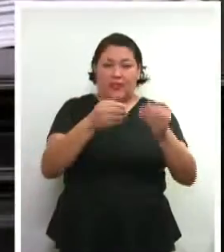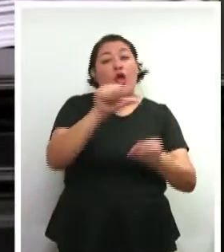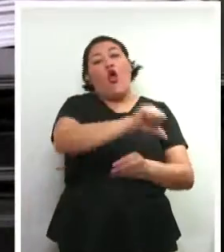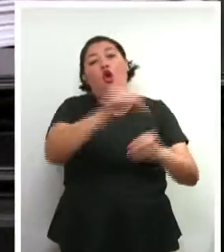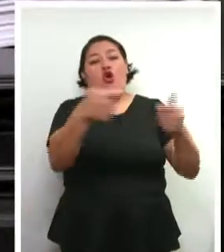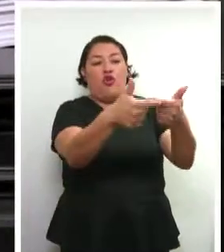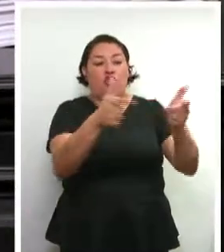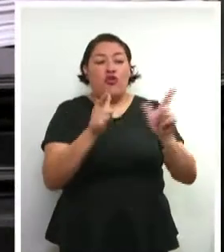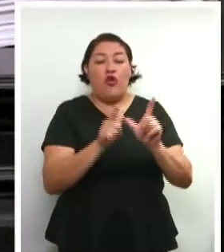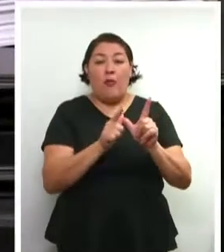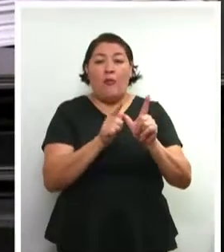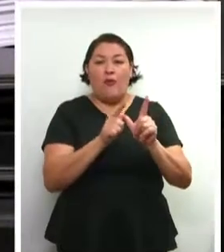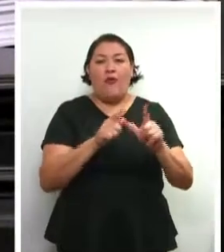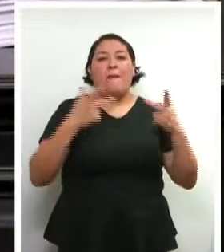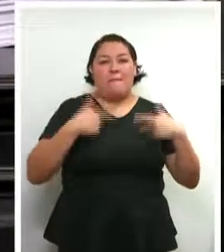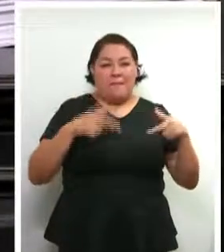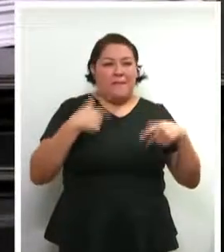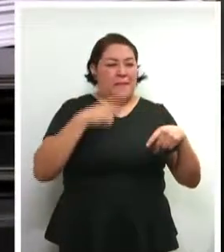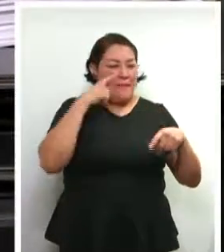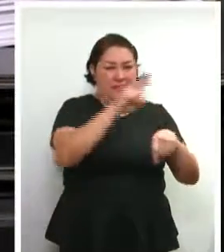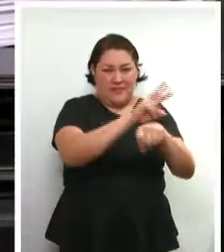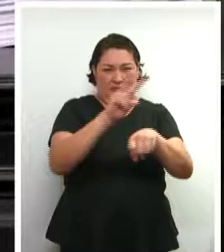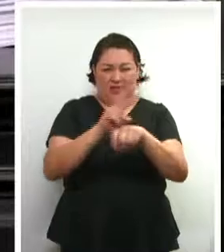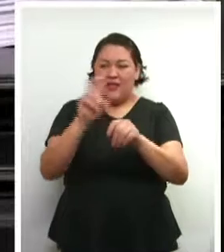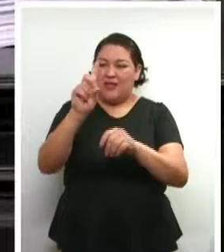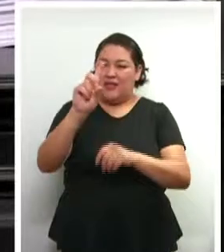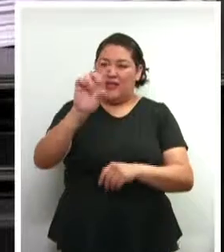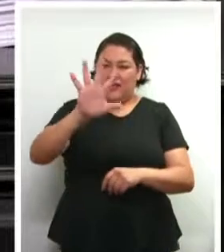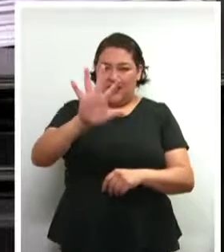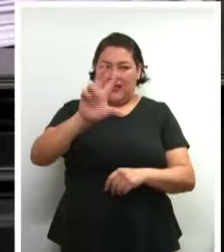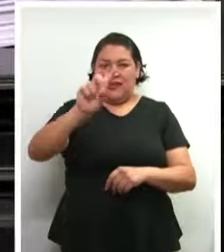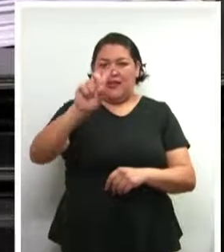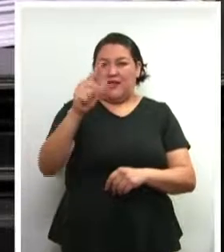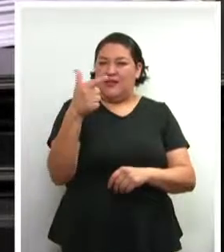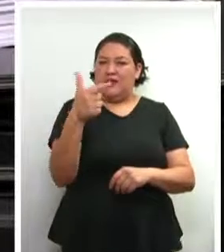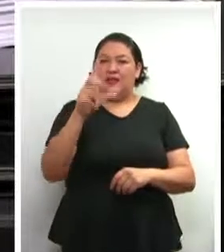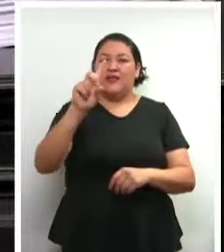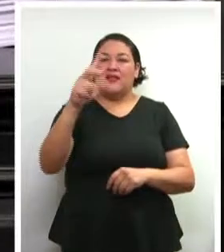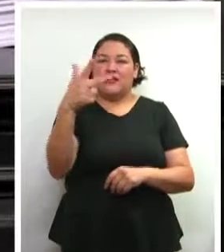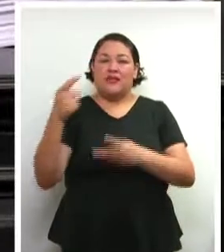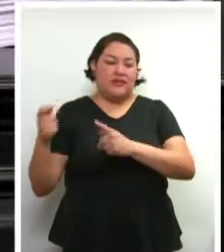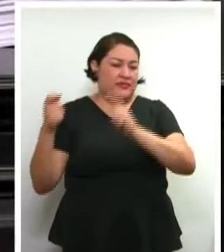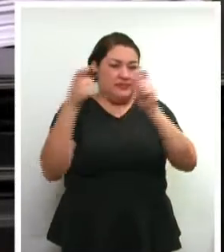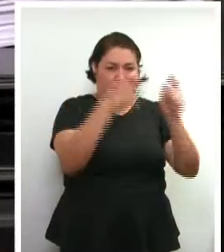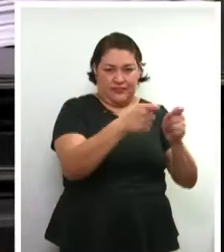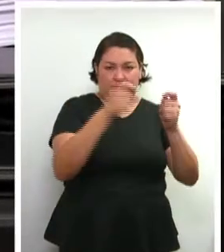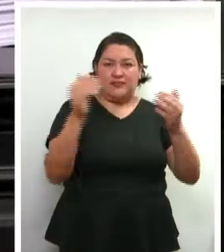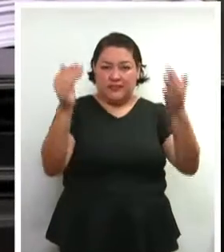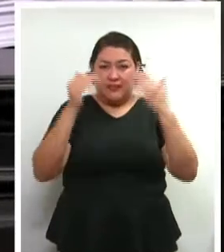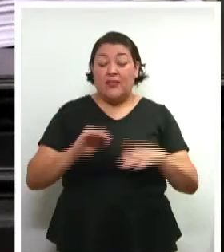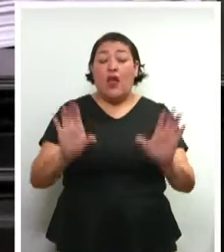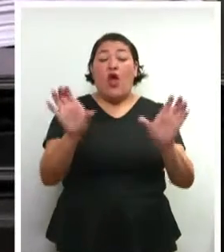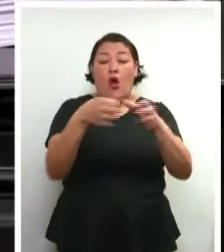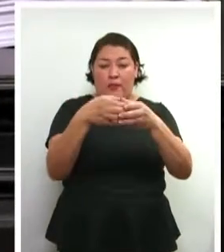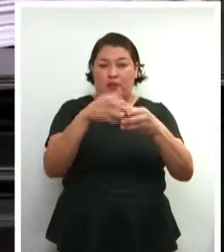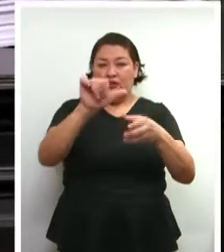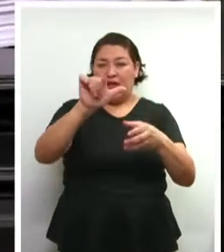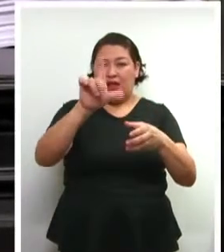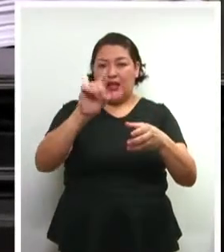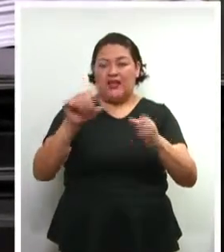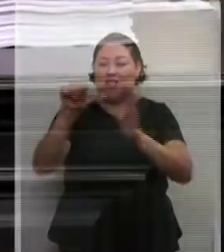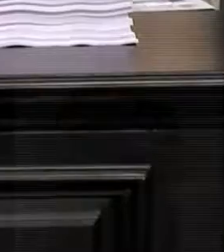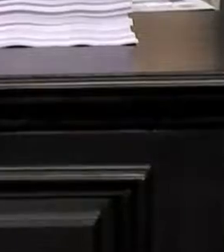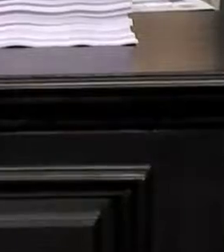Ciudadanía, Ejercicio Democrático y Régimen de Gobierno los artículos 35, 37 y 38, y a la Comisión de Alcaldías los